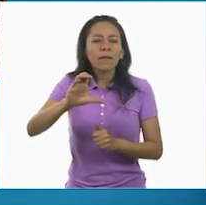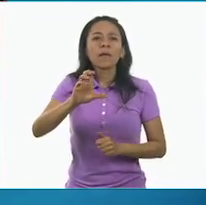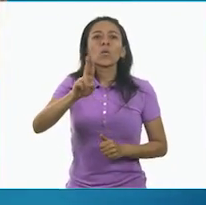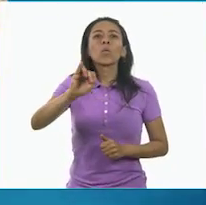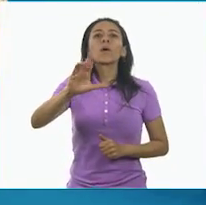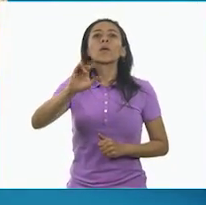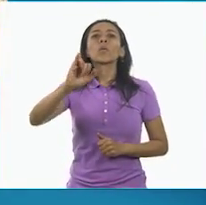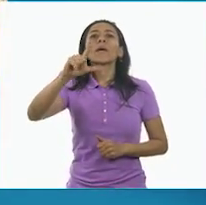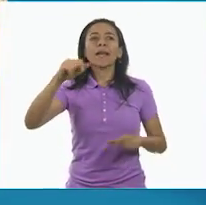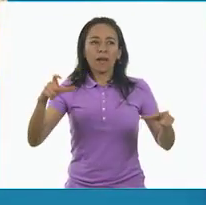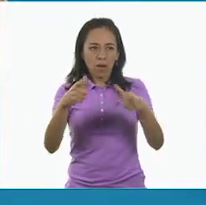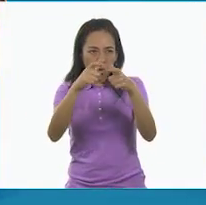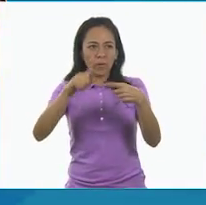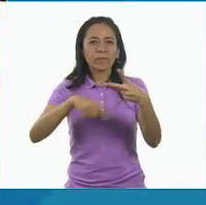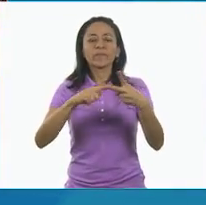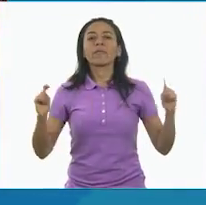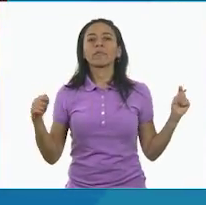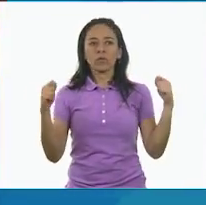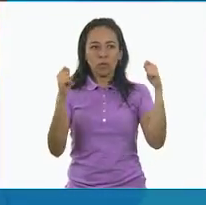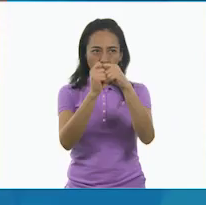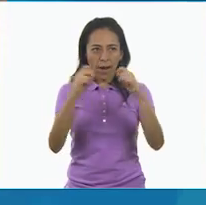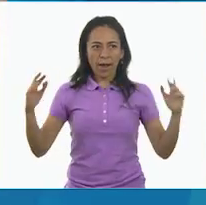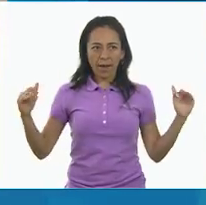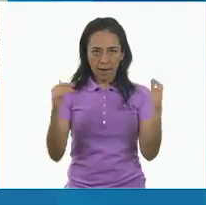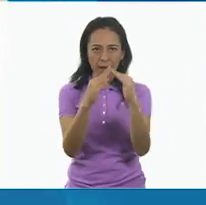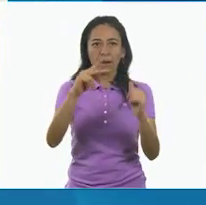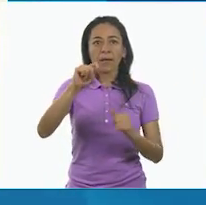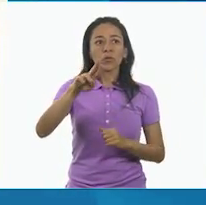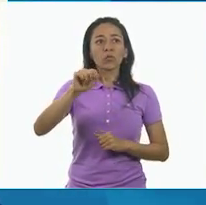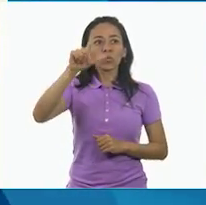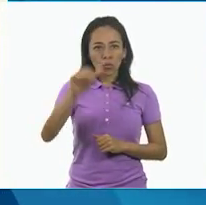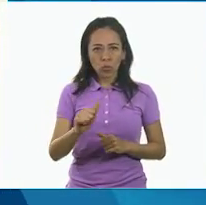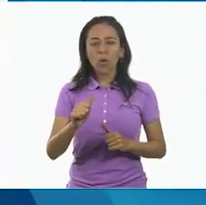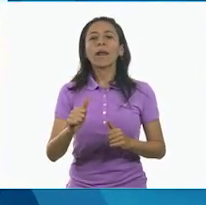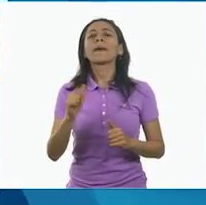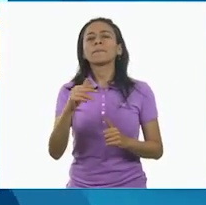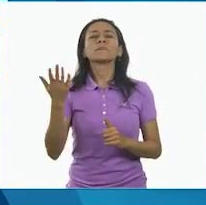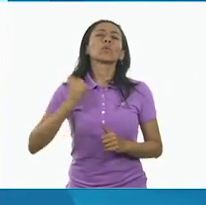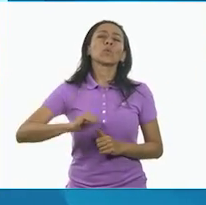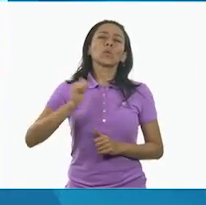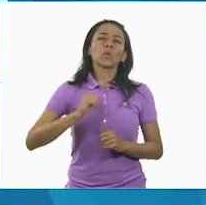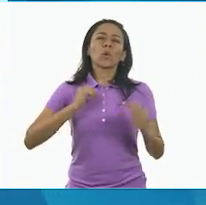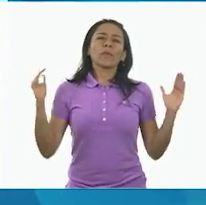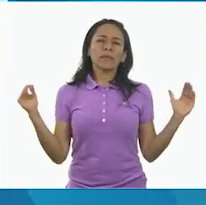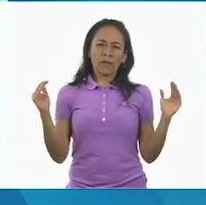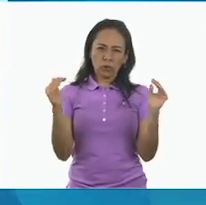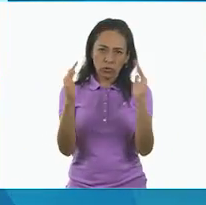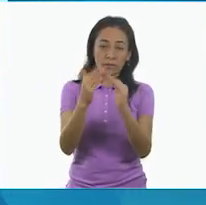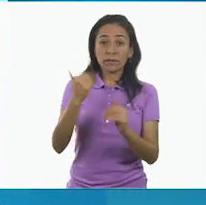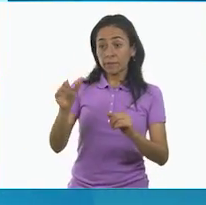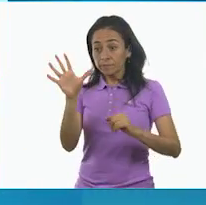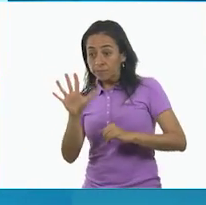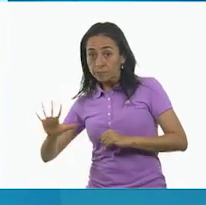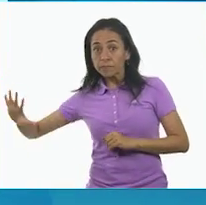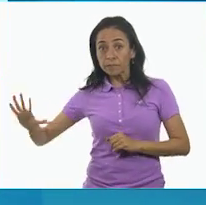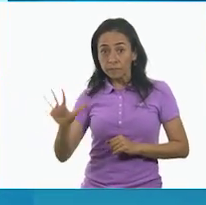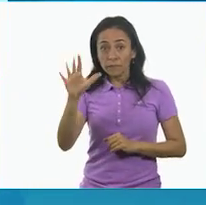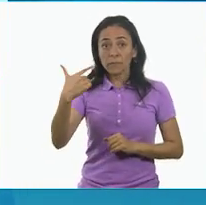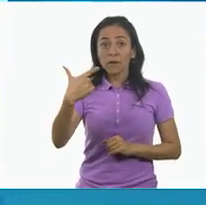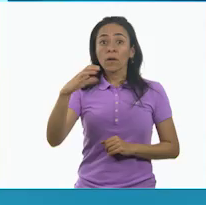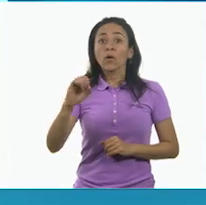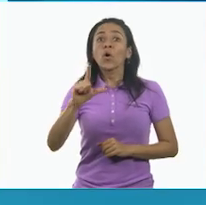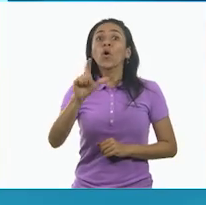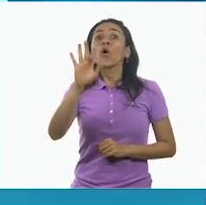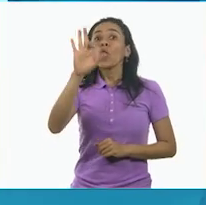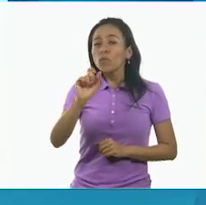Cuicuilco, Teotihuacán, Tula y Tenochtitlan. Golfo. En esta zona se desarrollaron